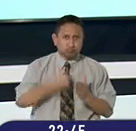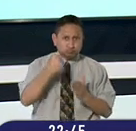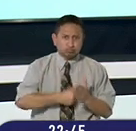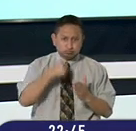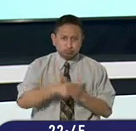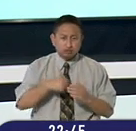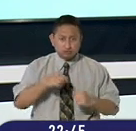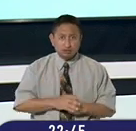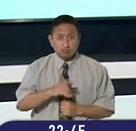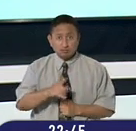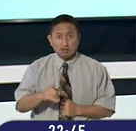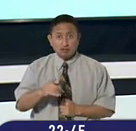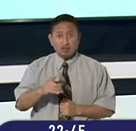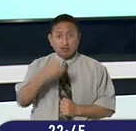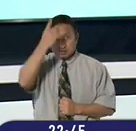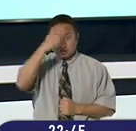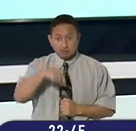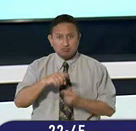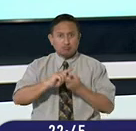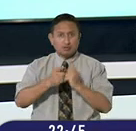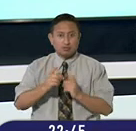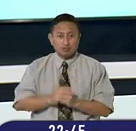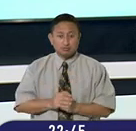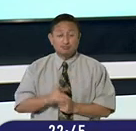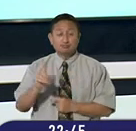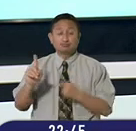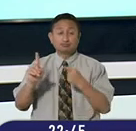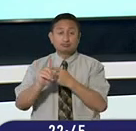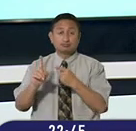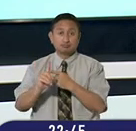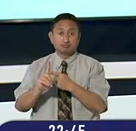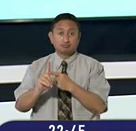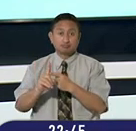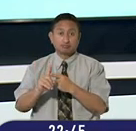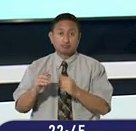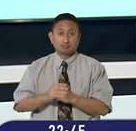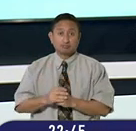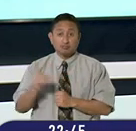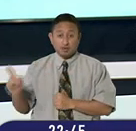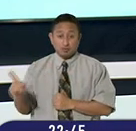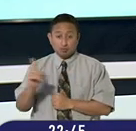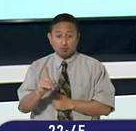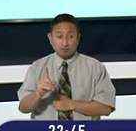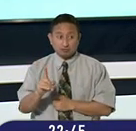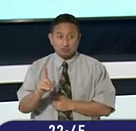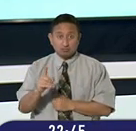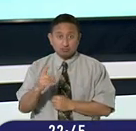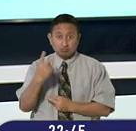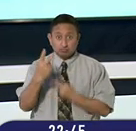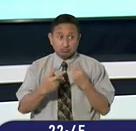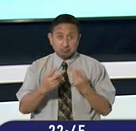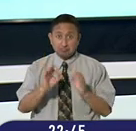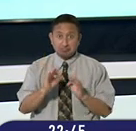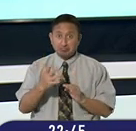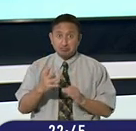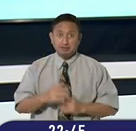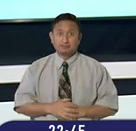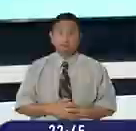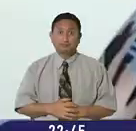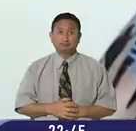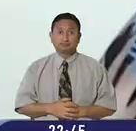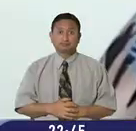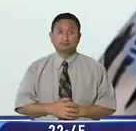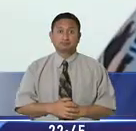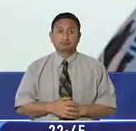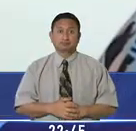en la revocatoria de las medidas alternativas, pues el presunto autor no se ha presentado en ninguna etapa del juicio. ¿A